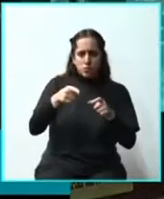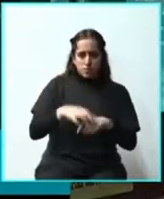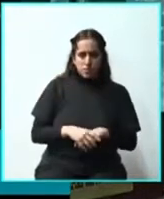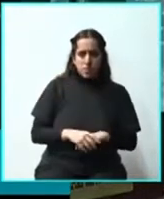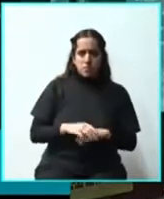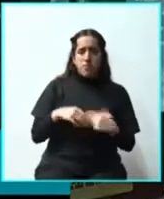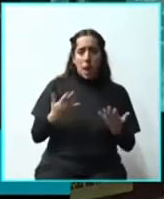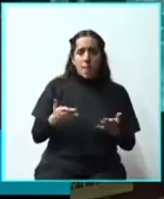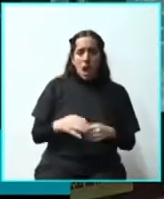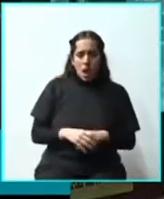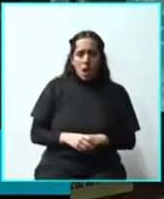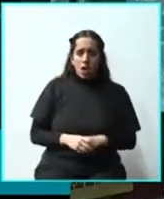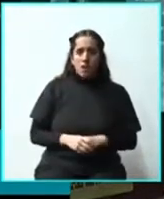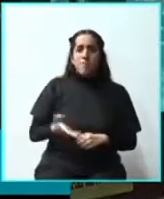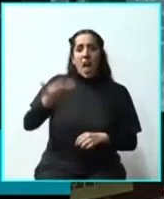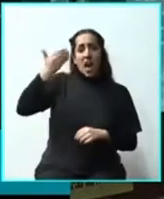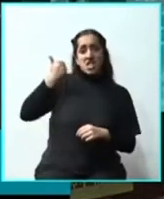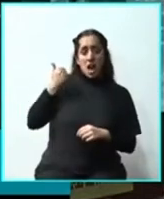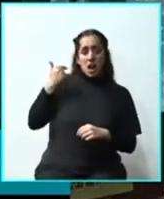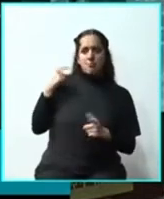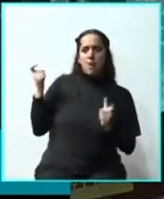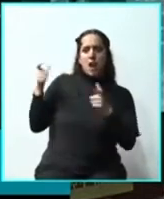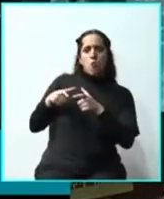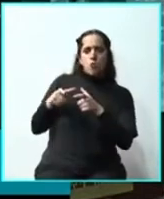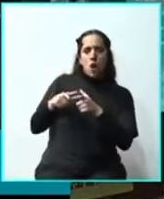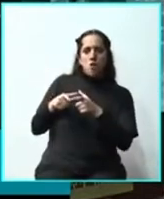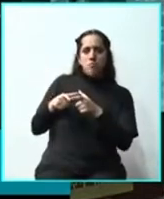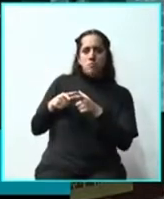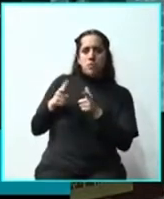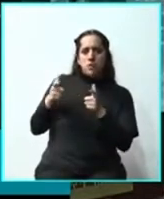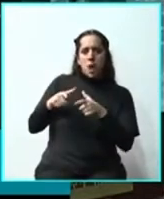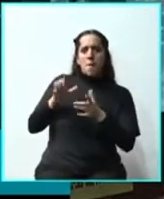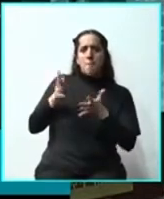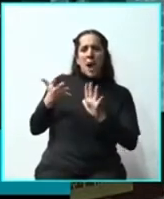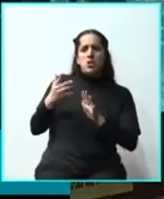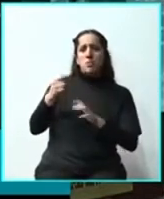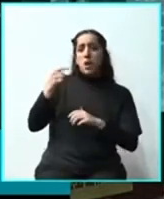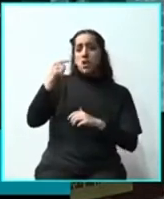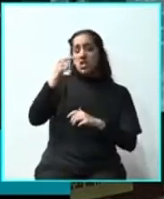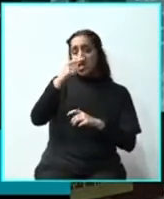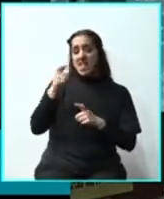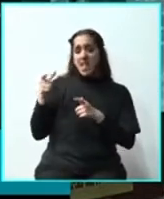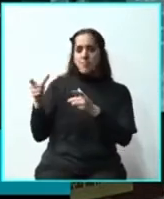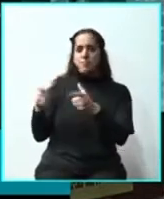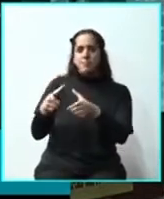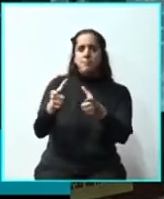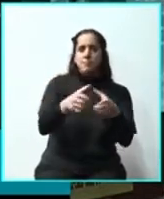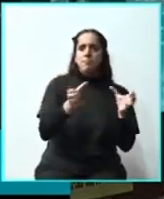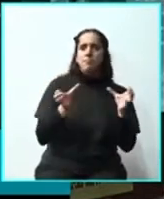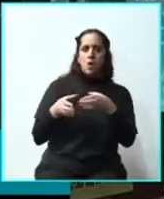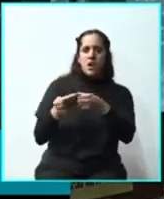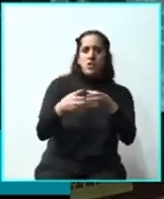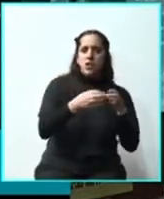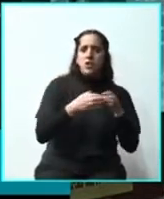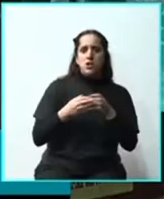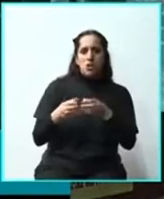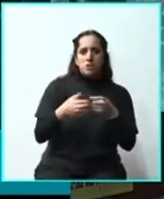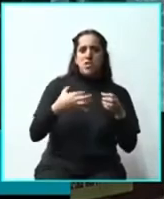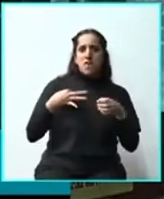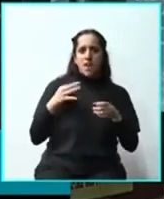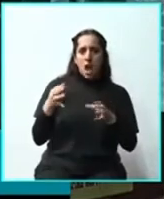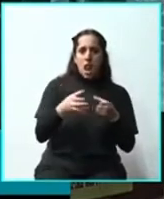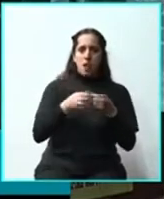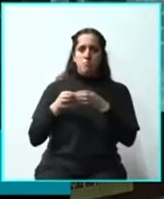más lejos, ayer tuvimos una reunión con alrededor de 7 organizaciones civiles, algunas de